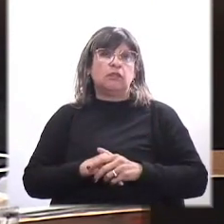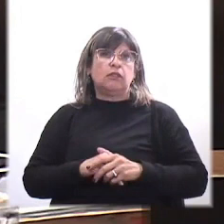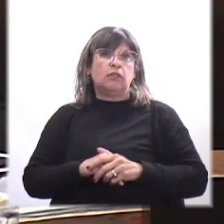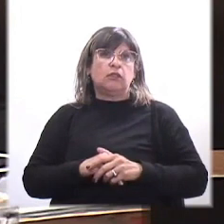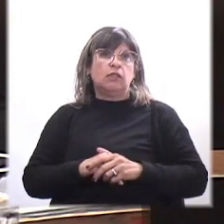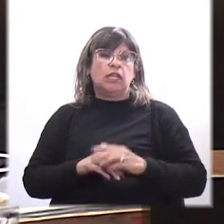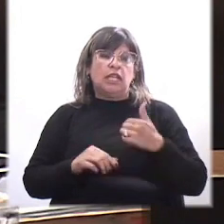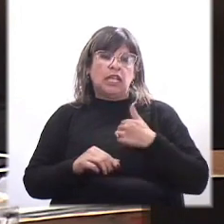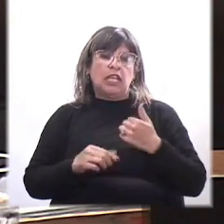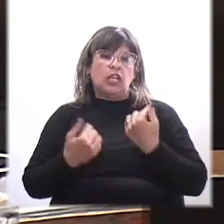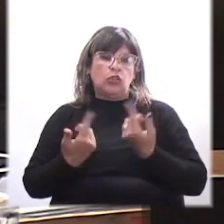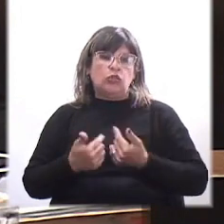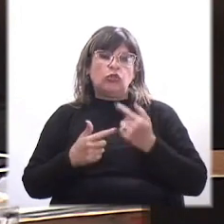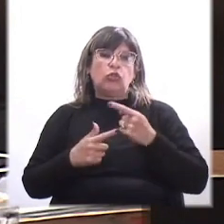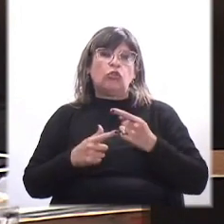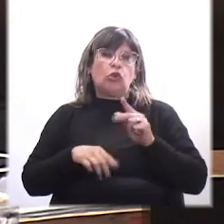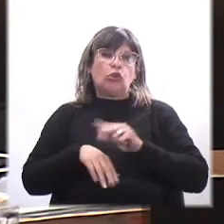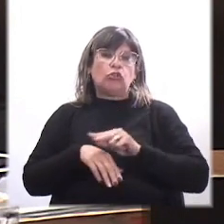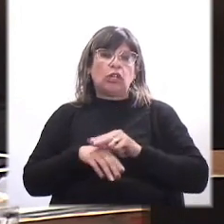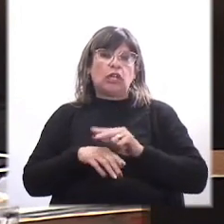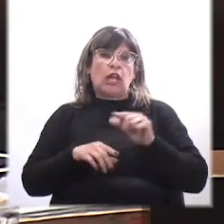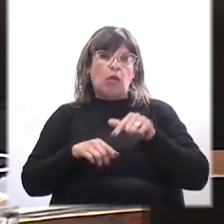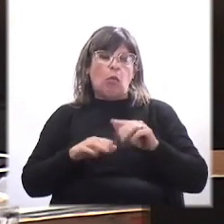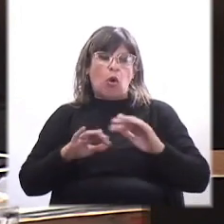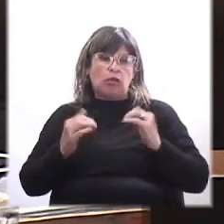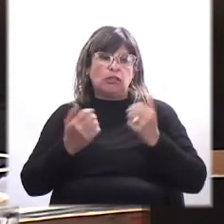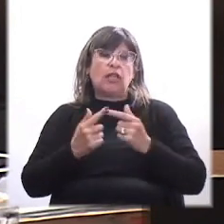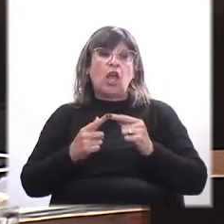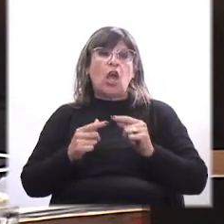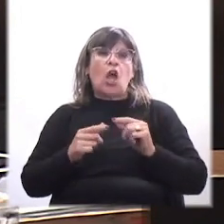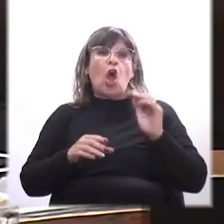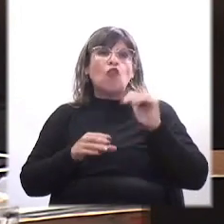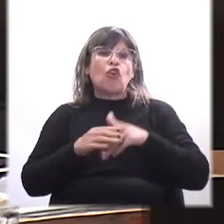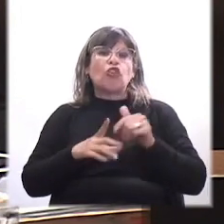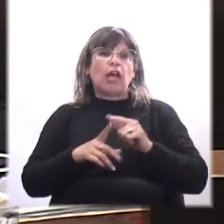es que sugerimos a este cuerpo votar la liquidación